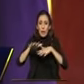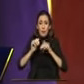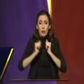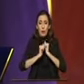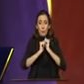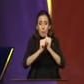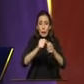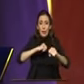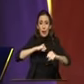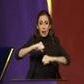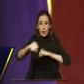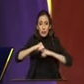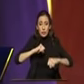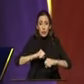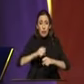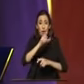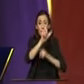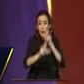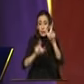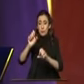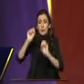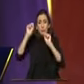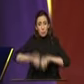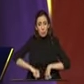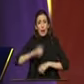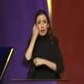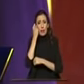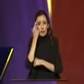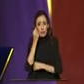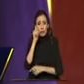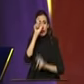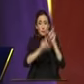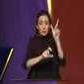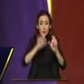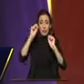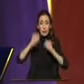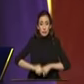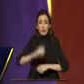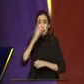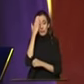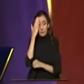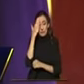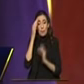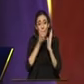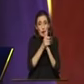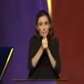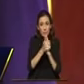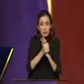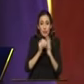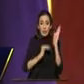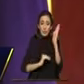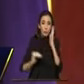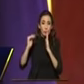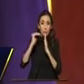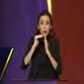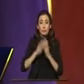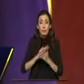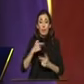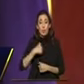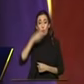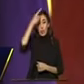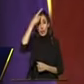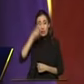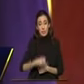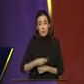los ciudadanos, fácil de entender, equitativo, progresivo y que promueva el crecimiento. He decidido, por